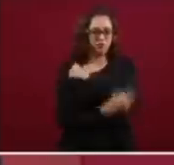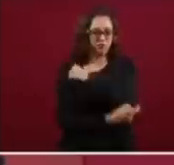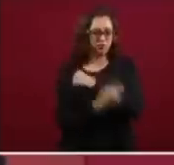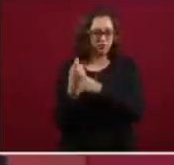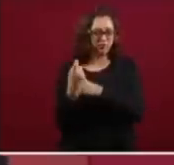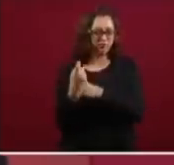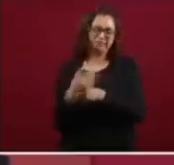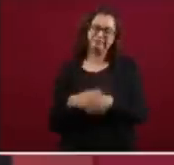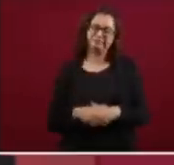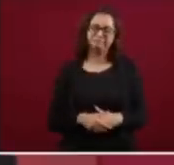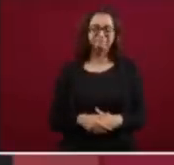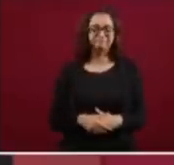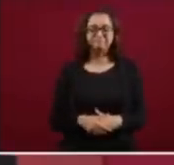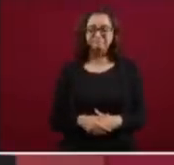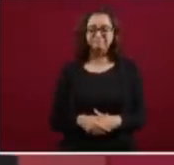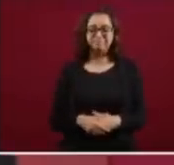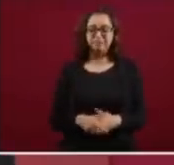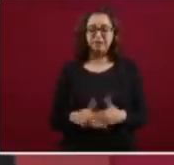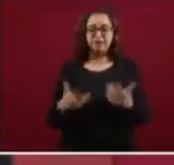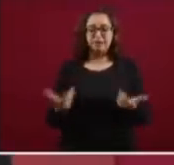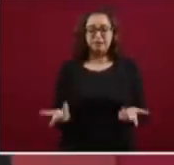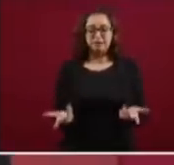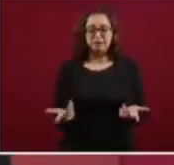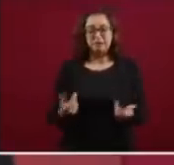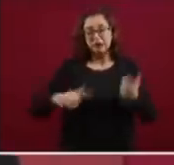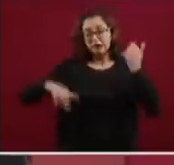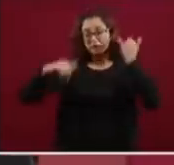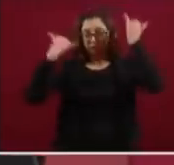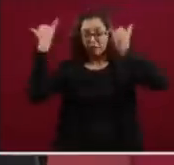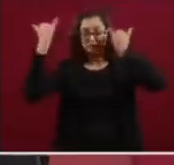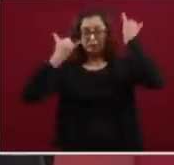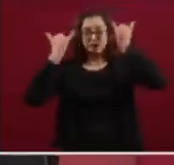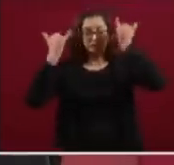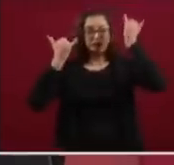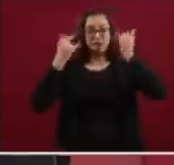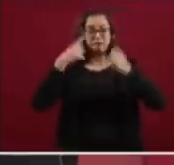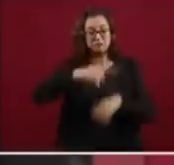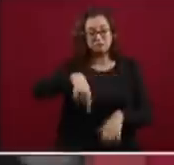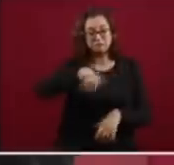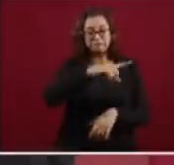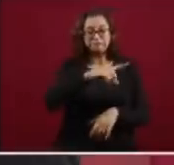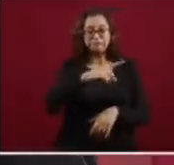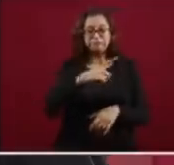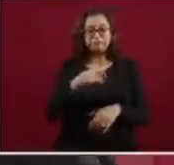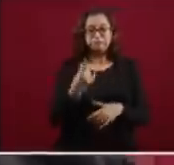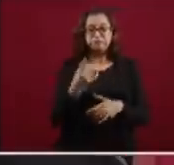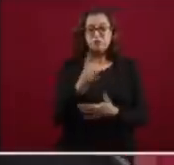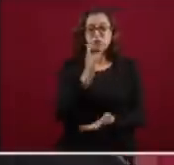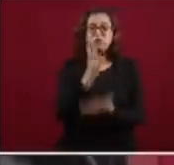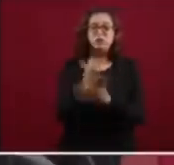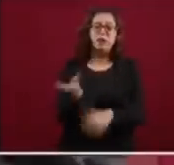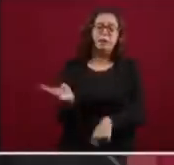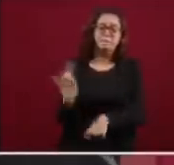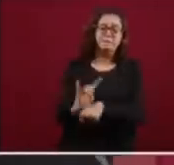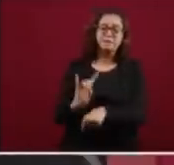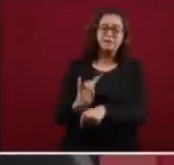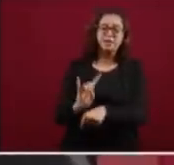entonces todos esos sofismas eran una pantalla